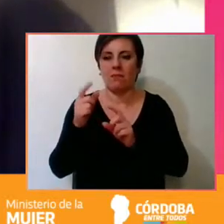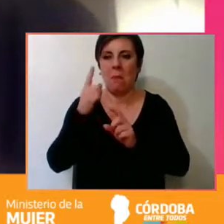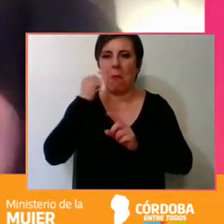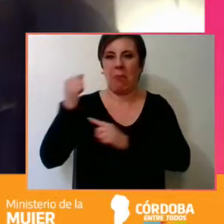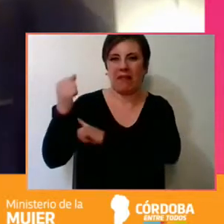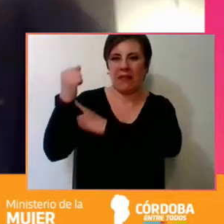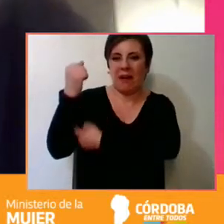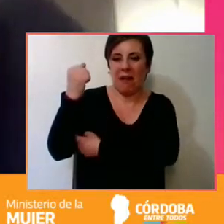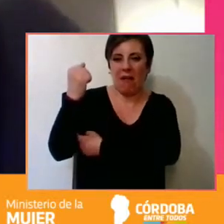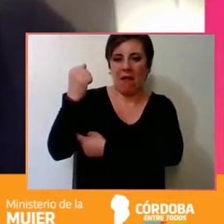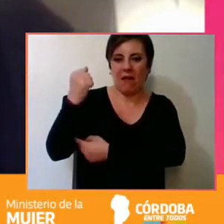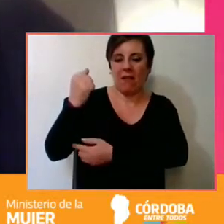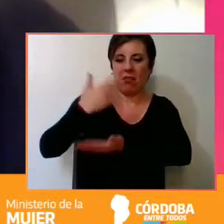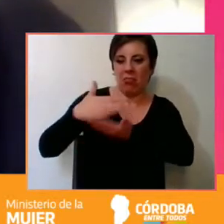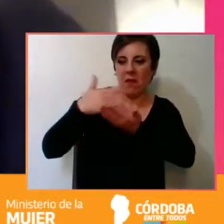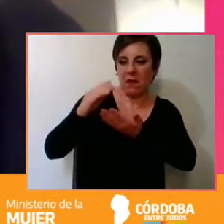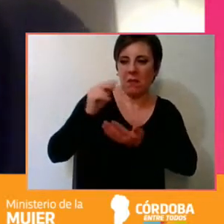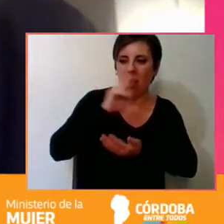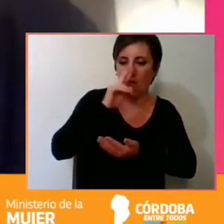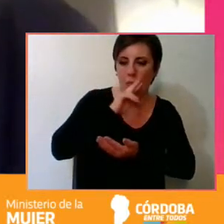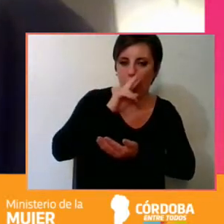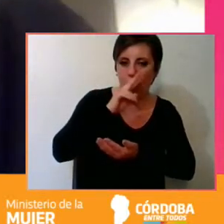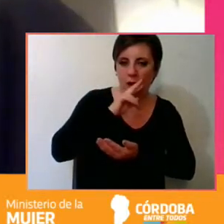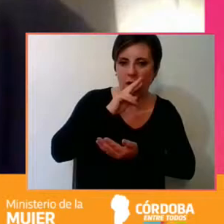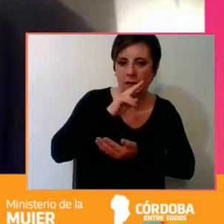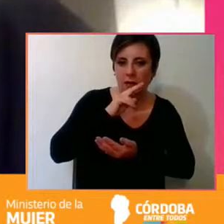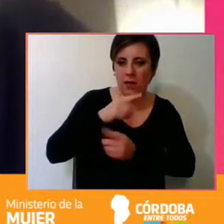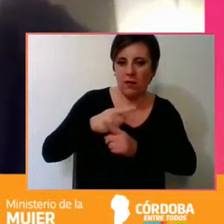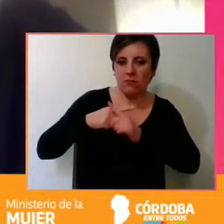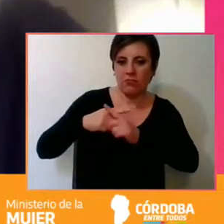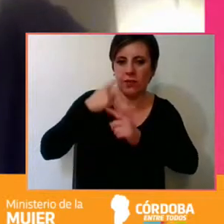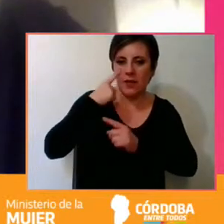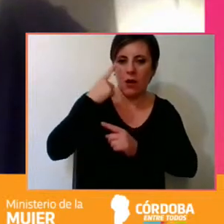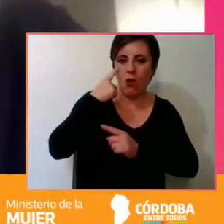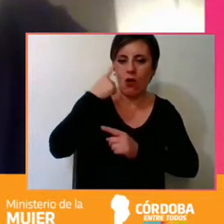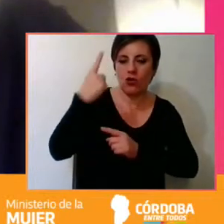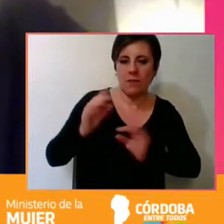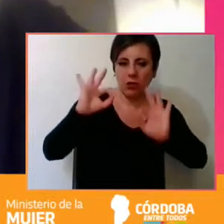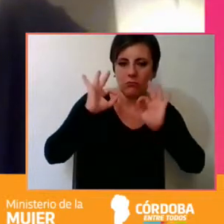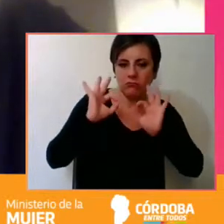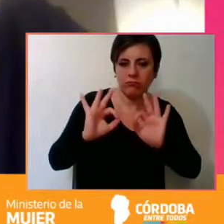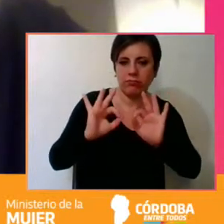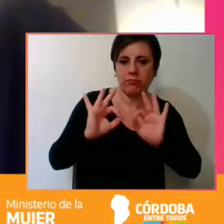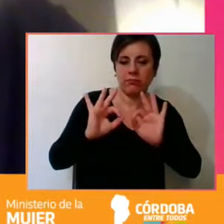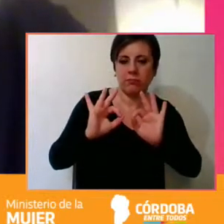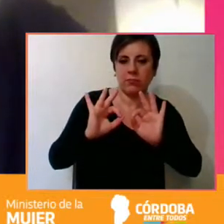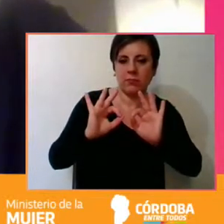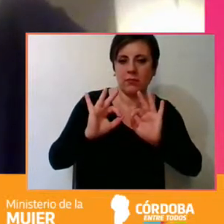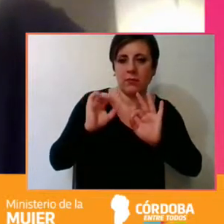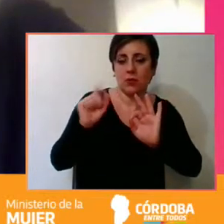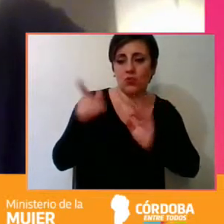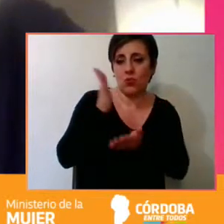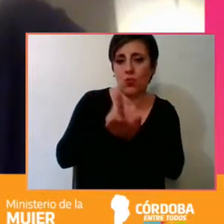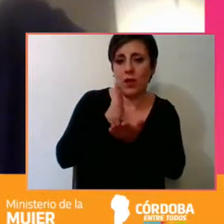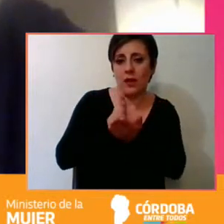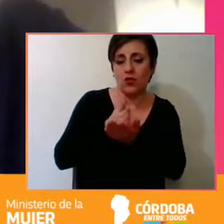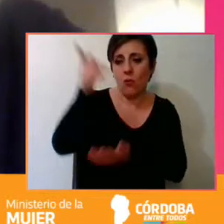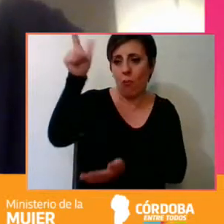que discriminan a la mujer y que restringen el reconocimiento pleno de sus derechos como